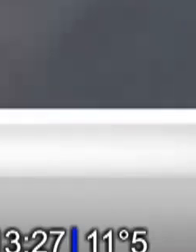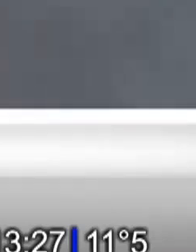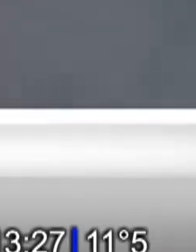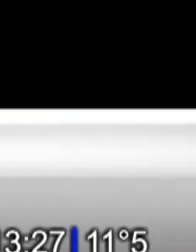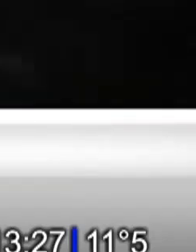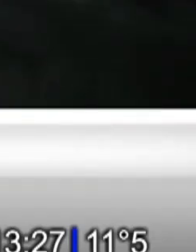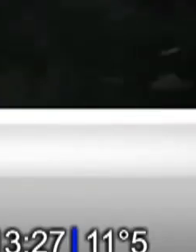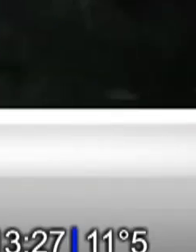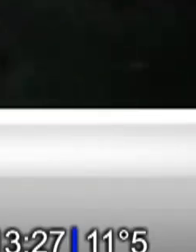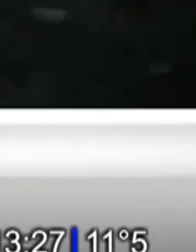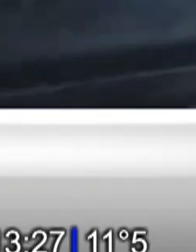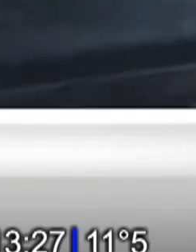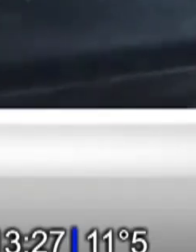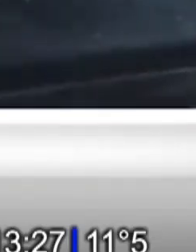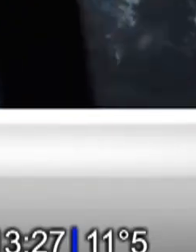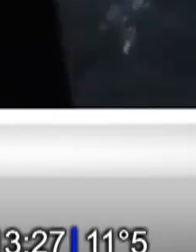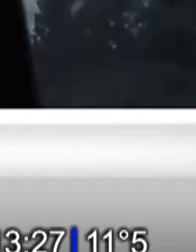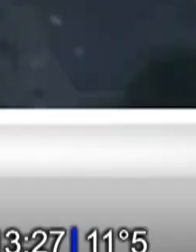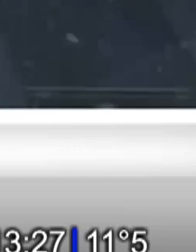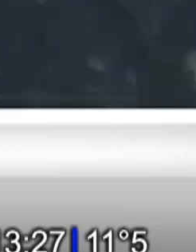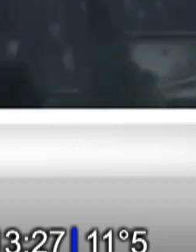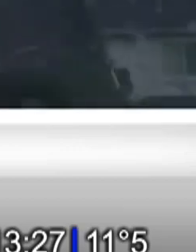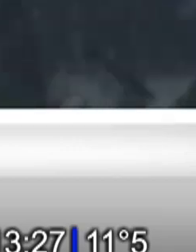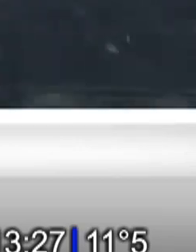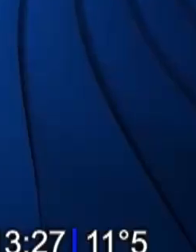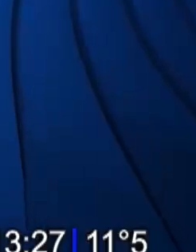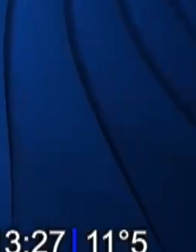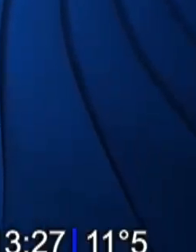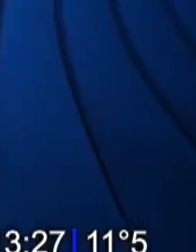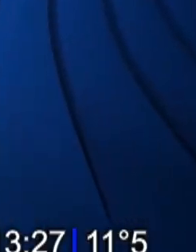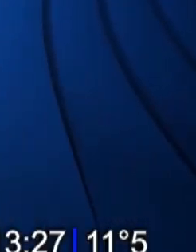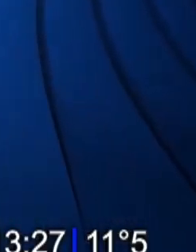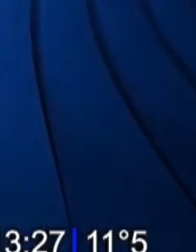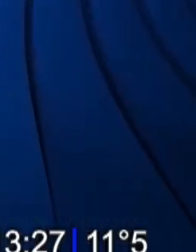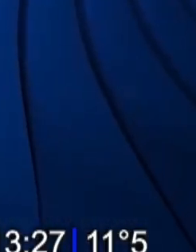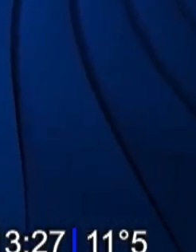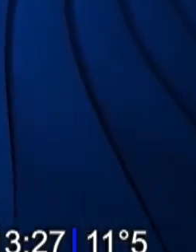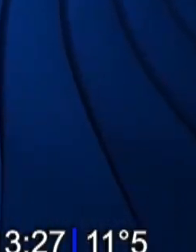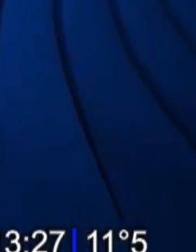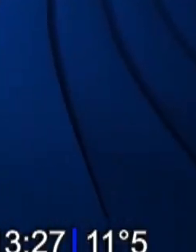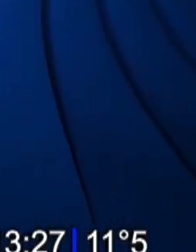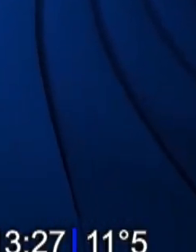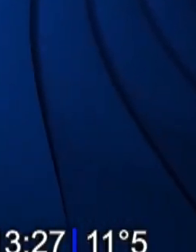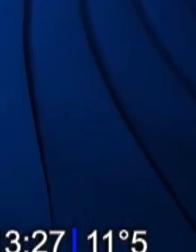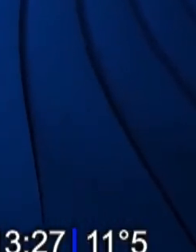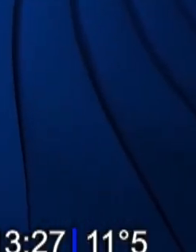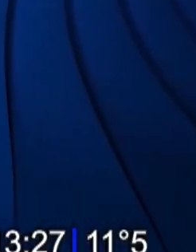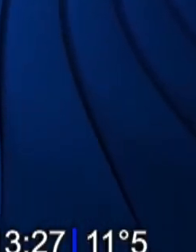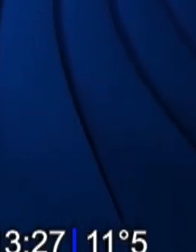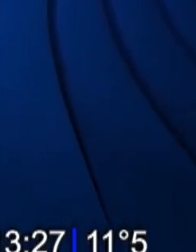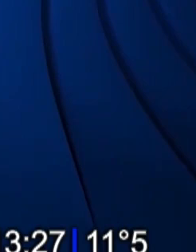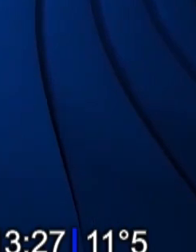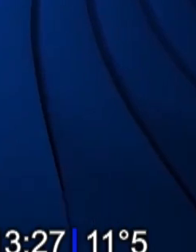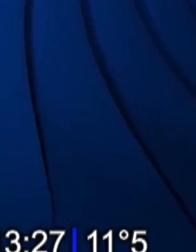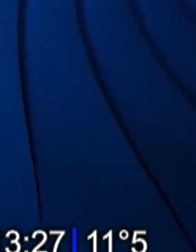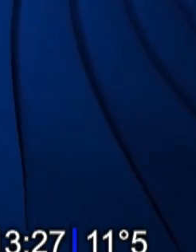Como siempre, las mejores películas las encontrás en Canal 13. Bien